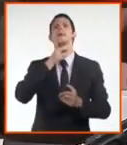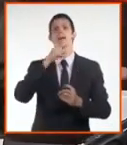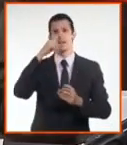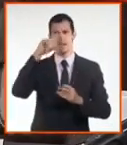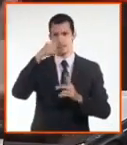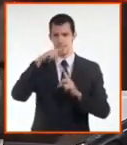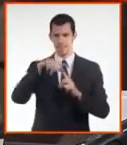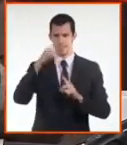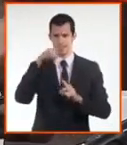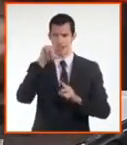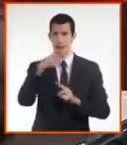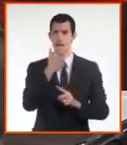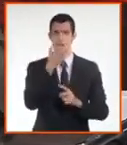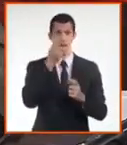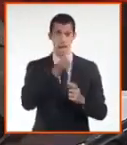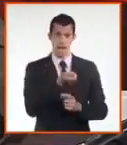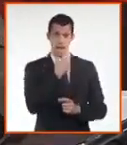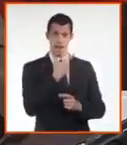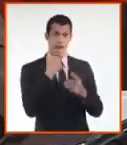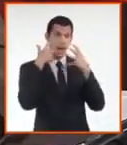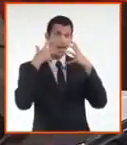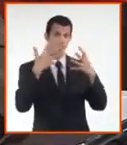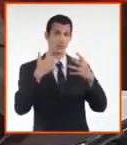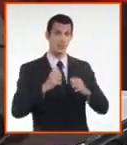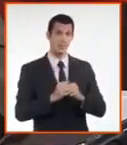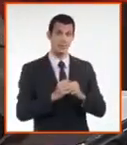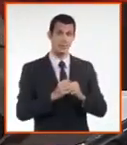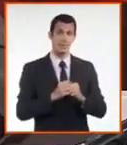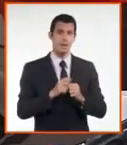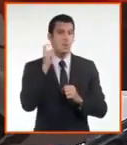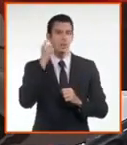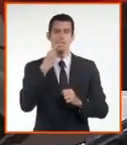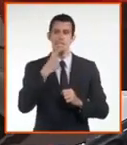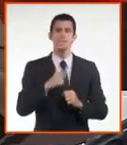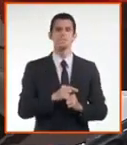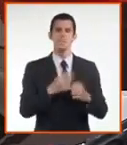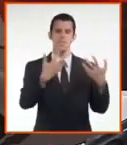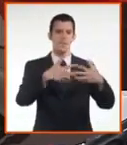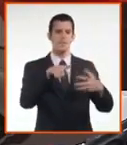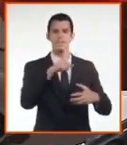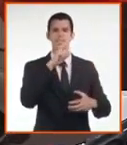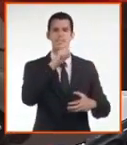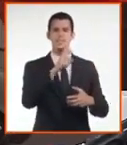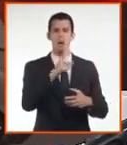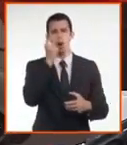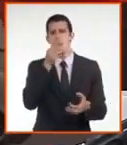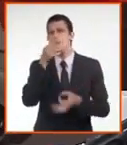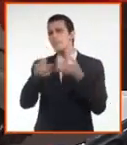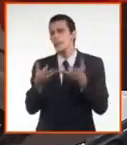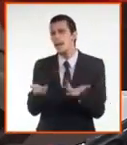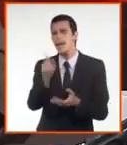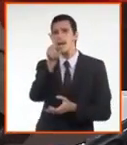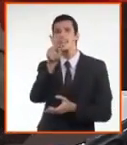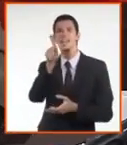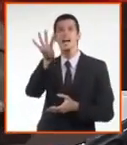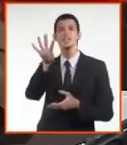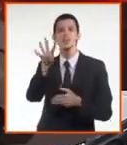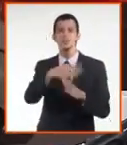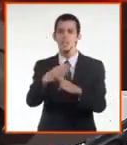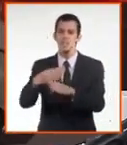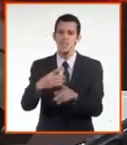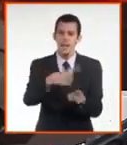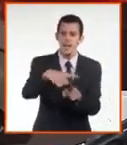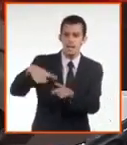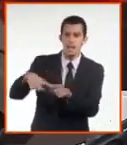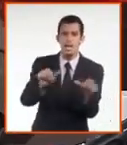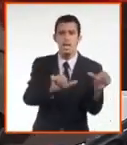que hacen los hermanos del laboratorio oriente estos dos productos están en el orden de 20 y 21 en materias primas